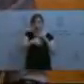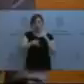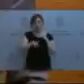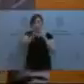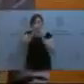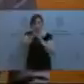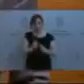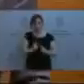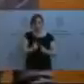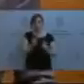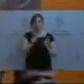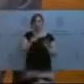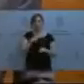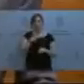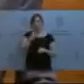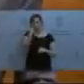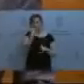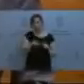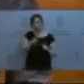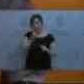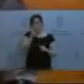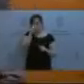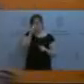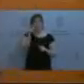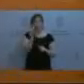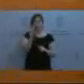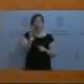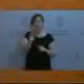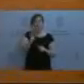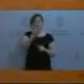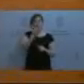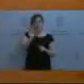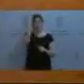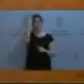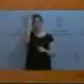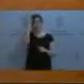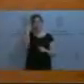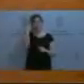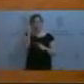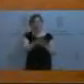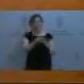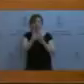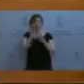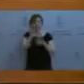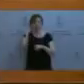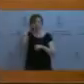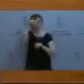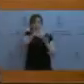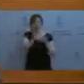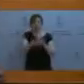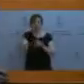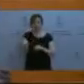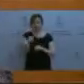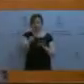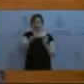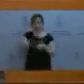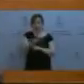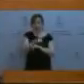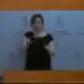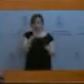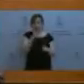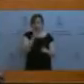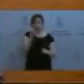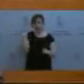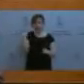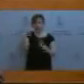presupuestos, pero yo le recuerdo una cosa, no es la primera iniciativa parlamentaria en la que usted y yo hablamos del prerrománico y probablemente no será la última. Hace un año hablábamos